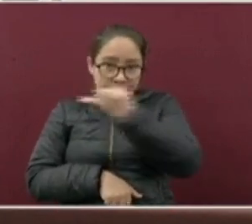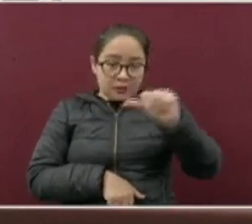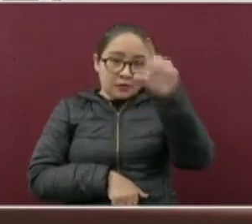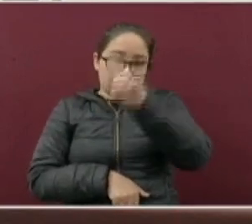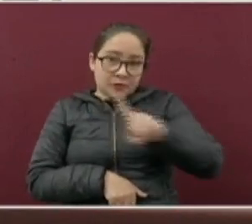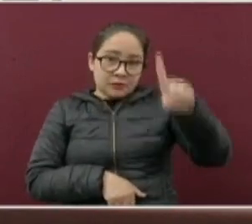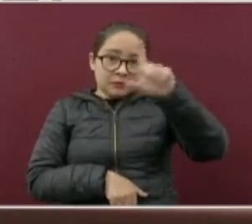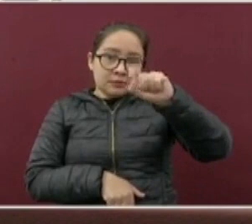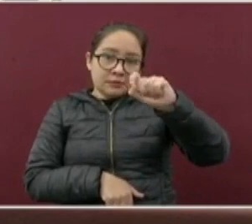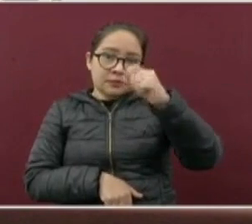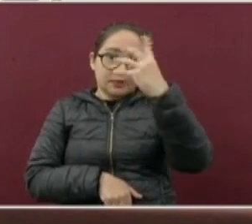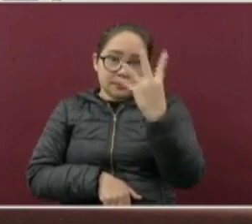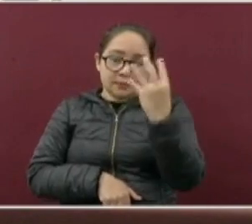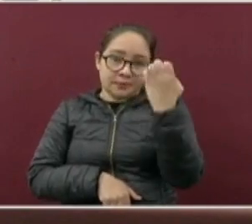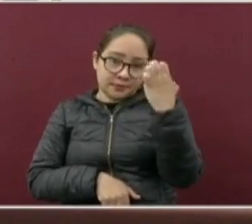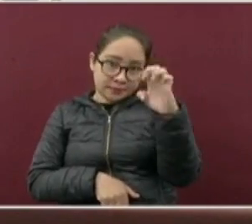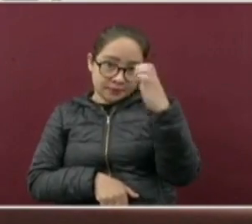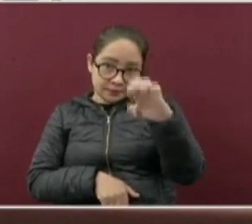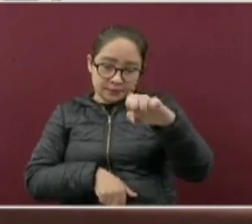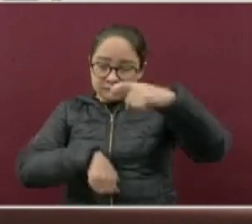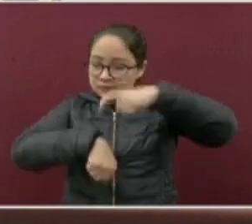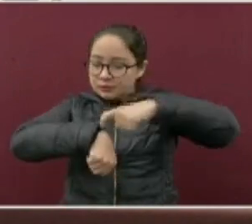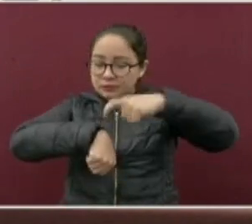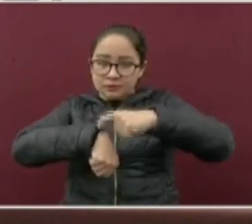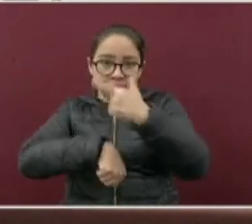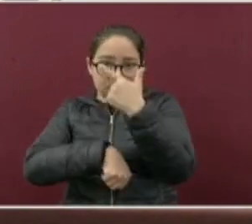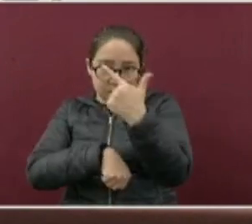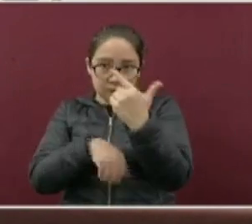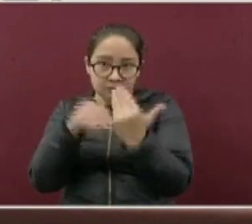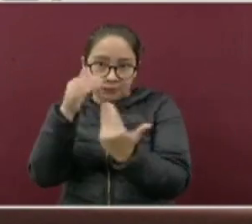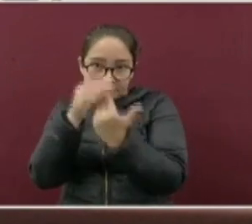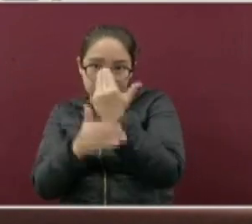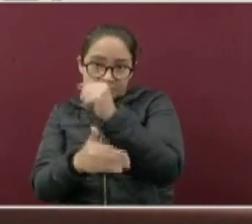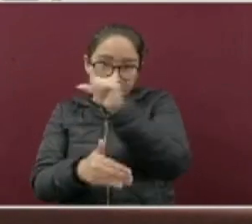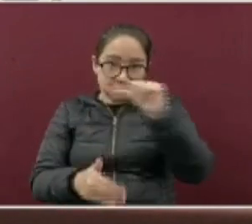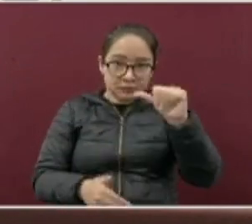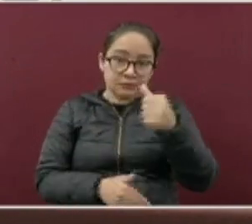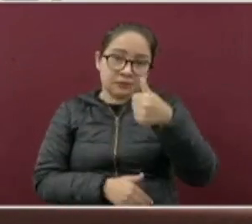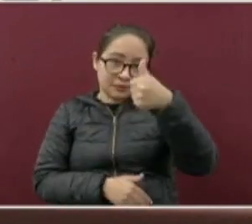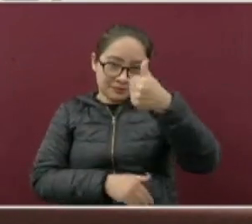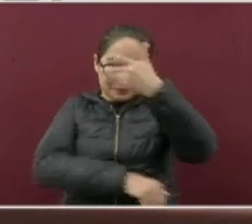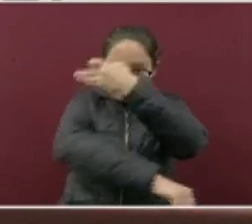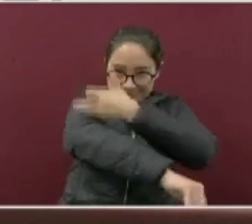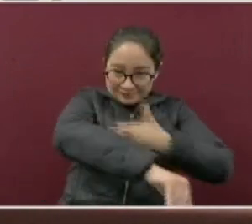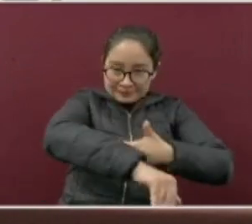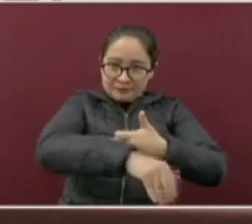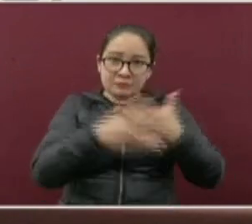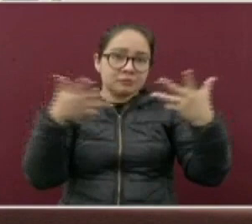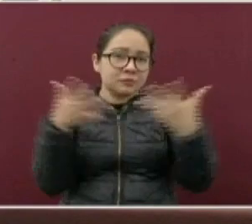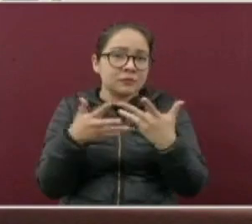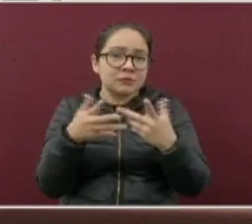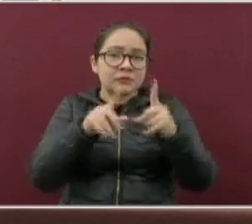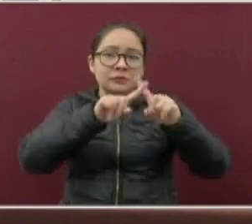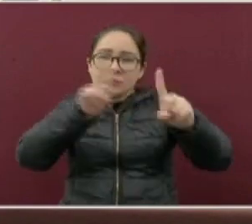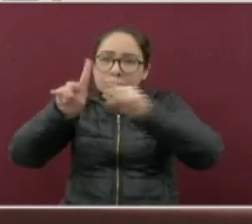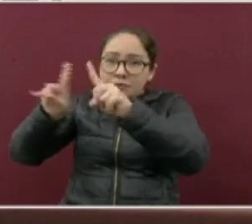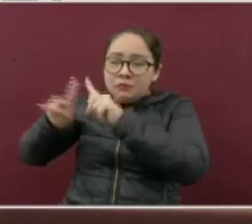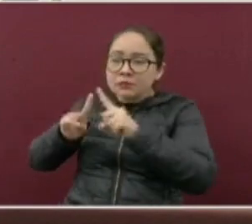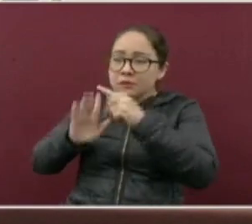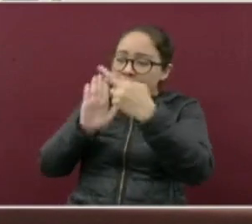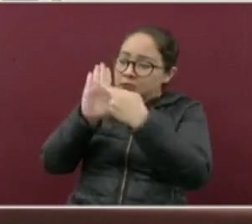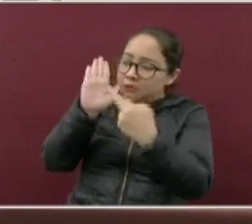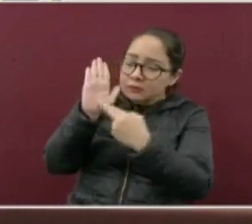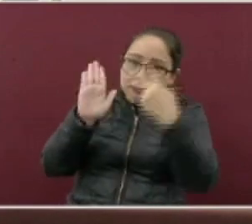enero, de 7 de la mañana a 6 de la tarde, se llevarán a cabo acciones para